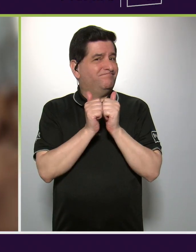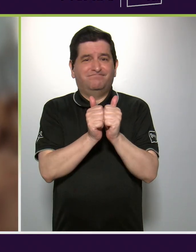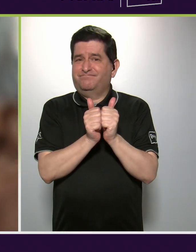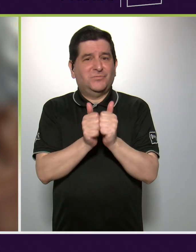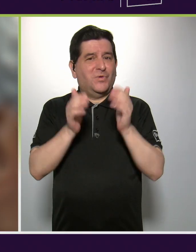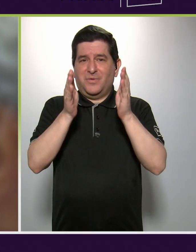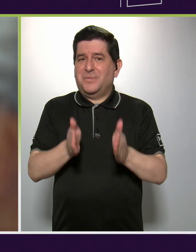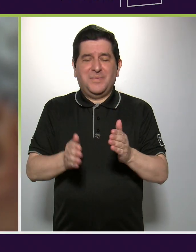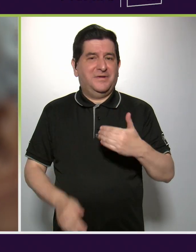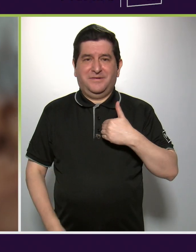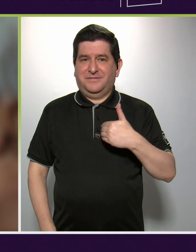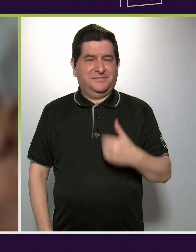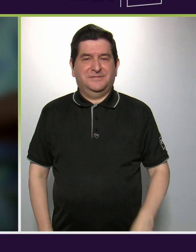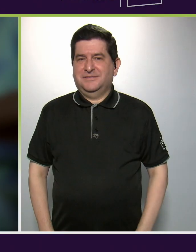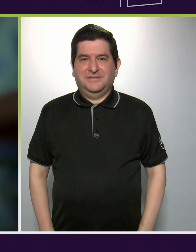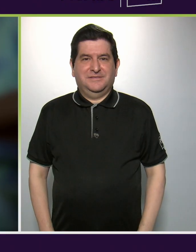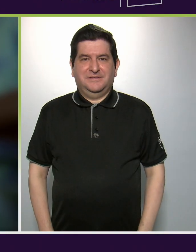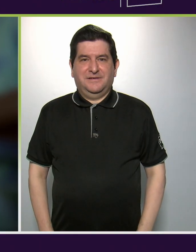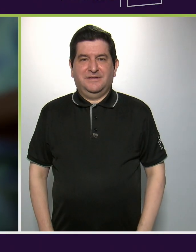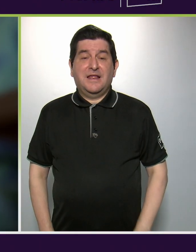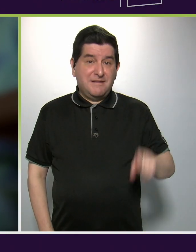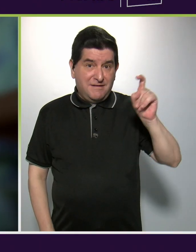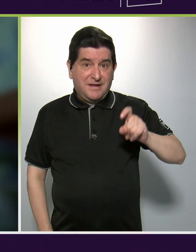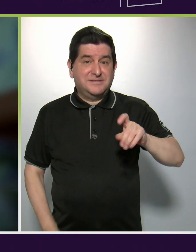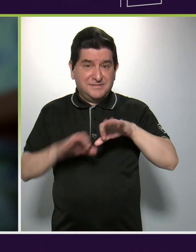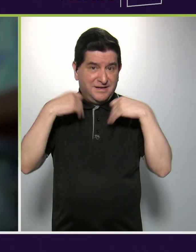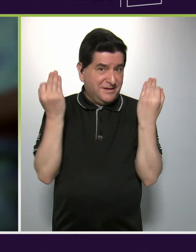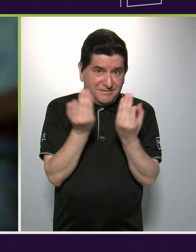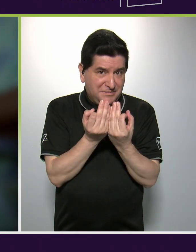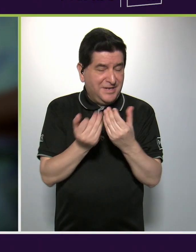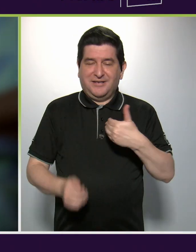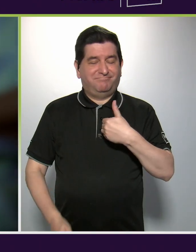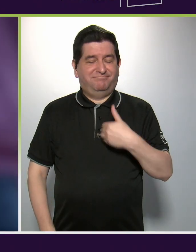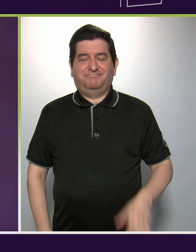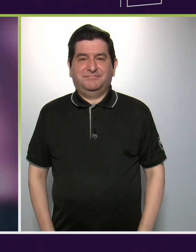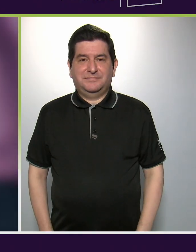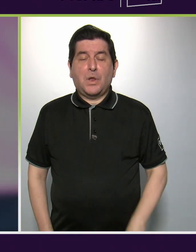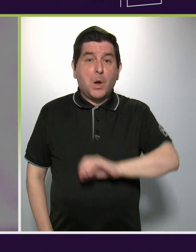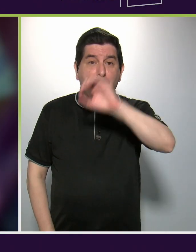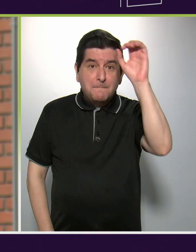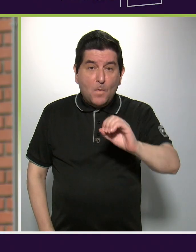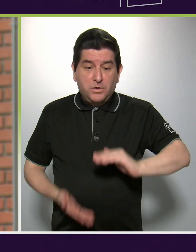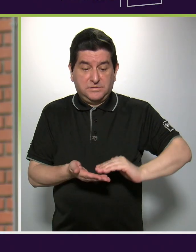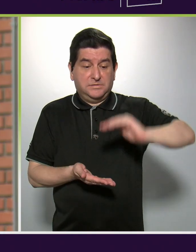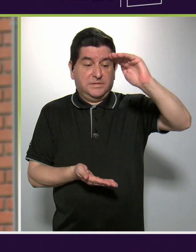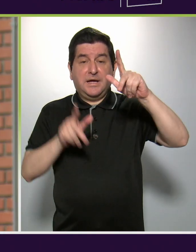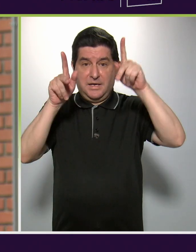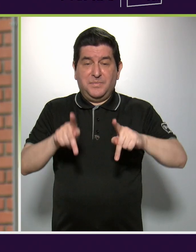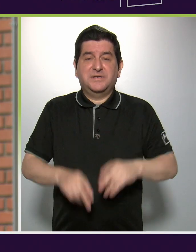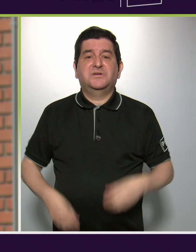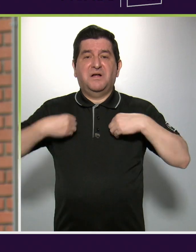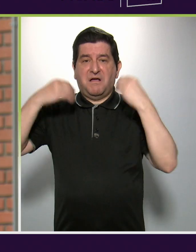compañía cercana o no tienen, digamos, ese acompañamiento de los familiares. Hay que entender que hay un porcentaje muy alto de personas que